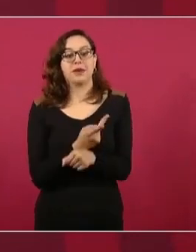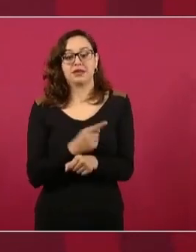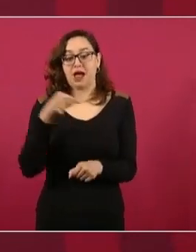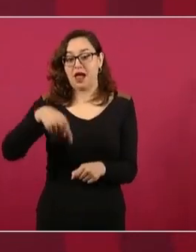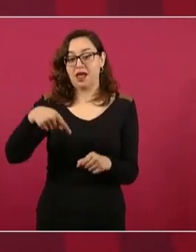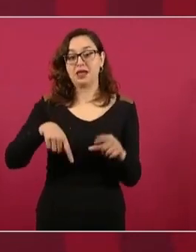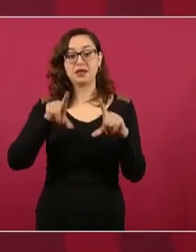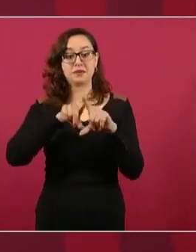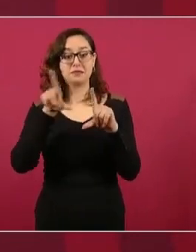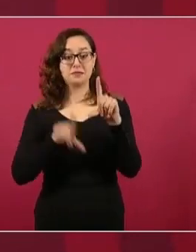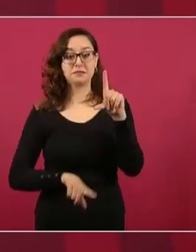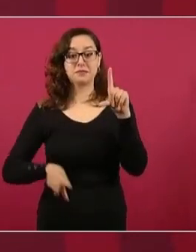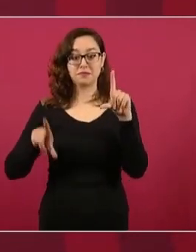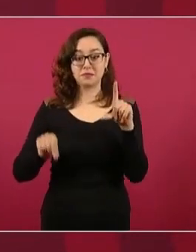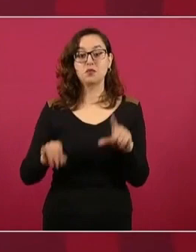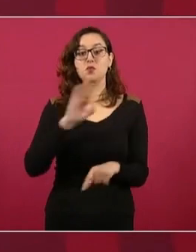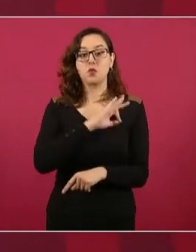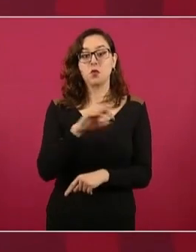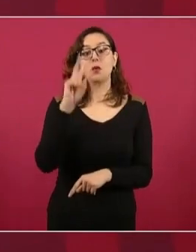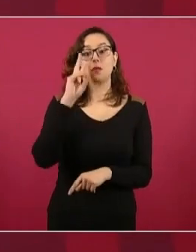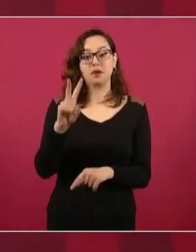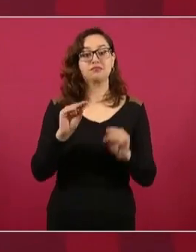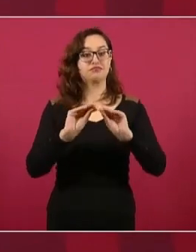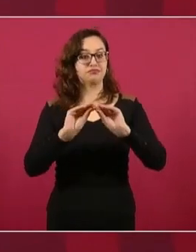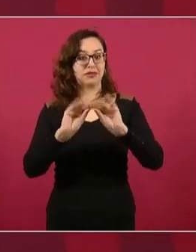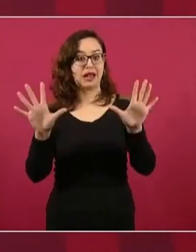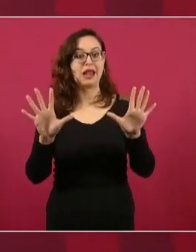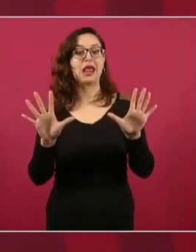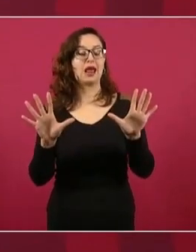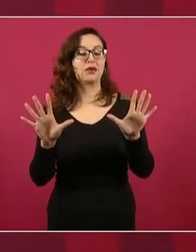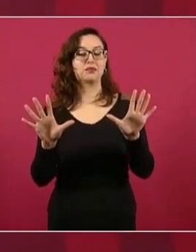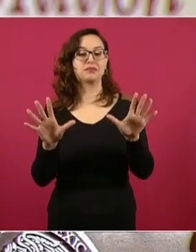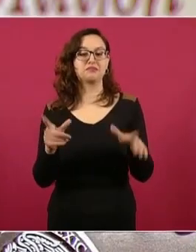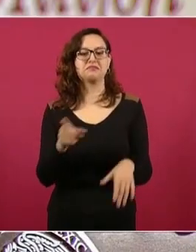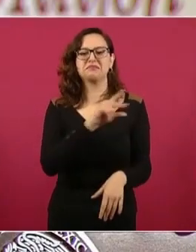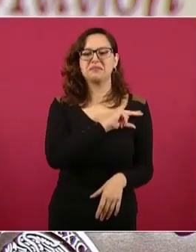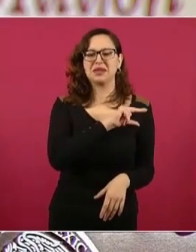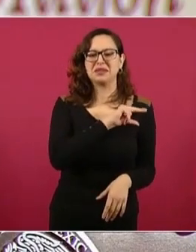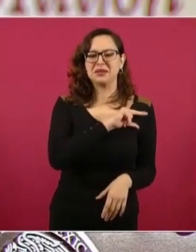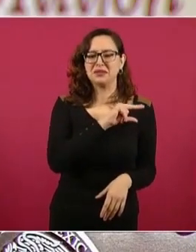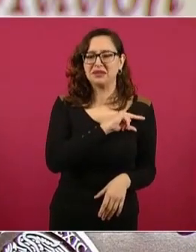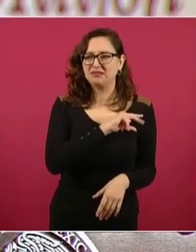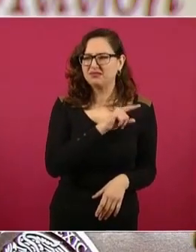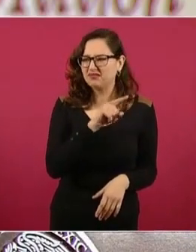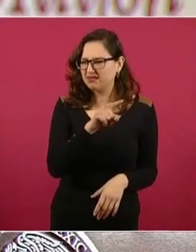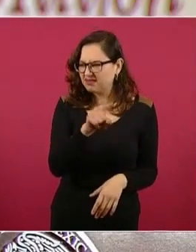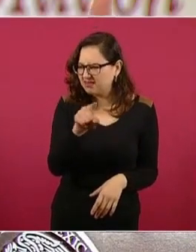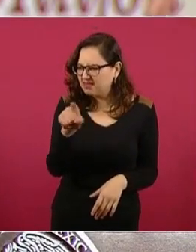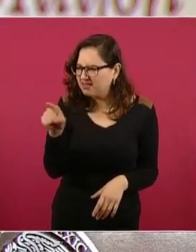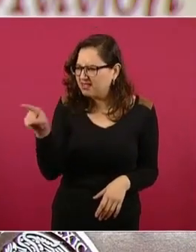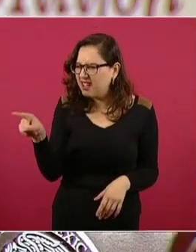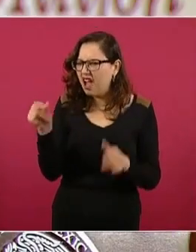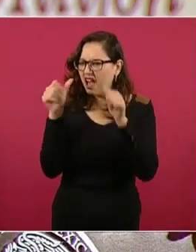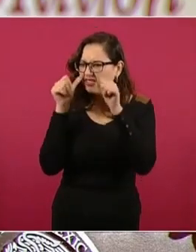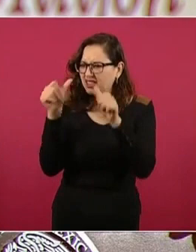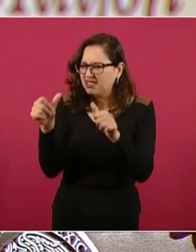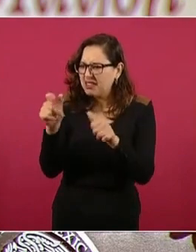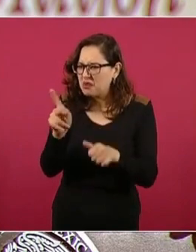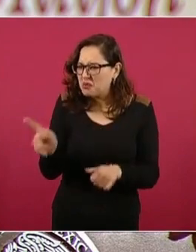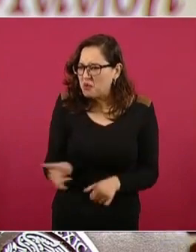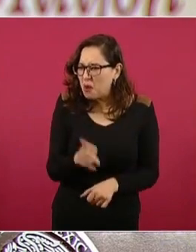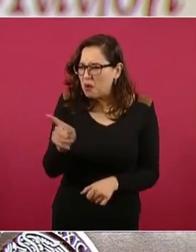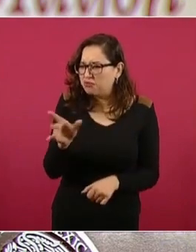clarísimo, incluso más dramático aún que en los otros países, no le interesó invertir en la salud de la